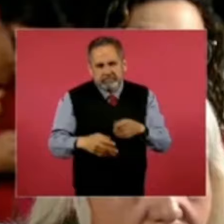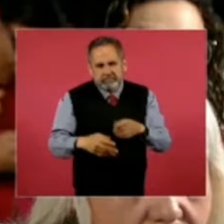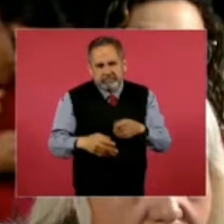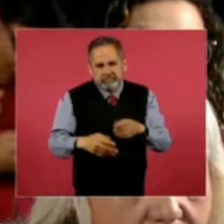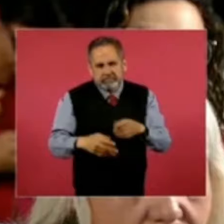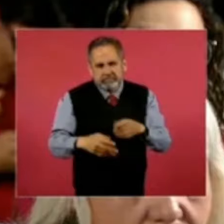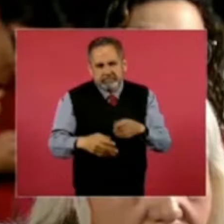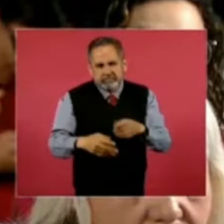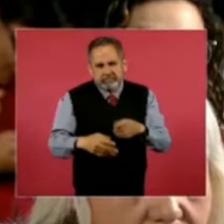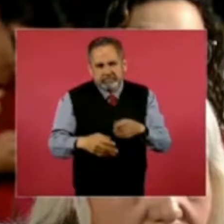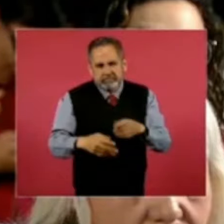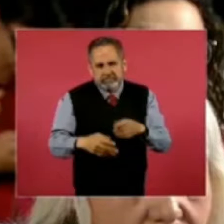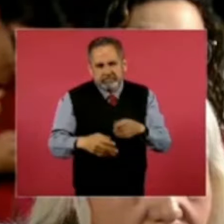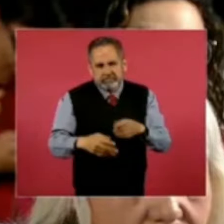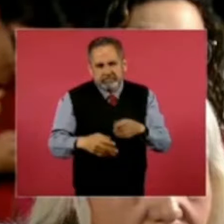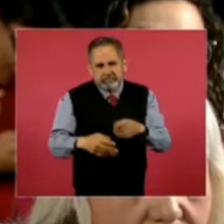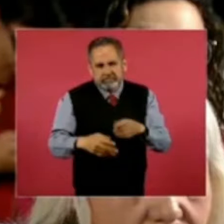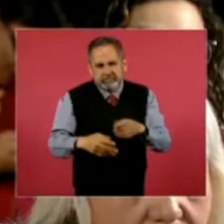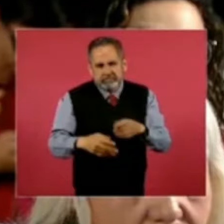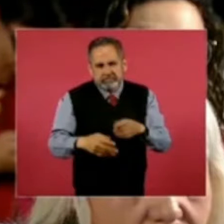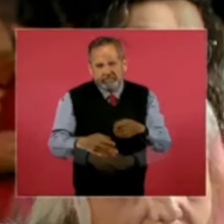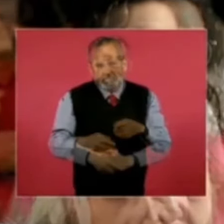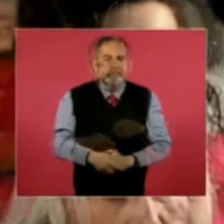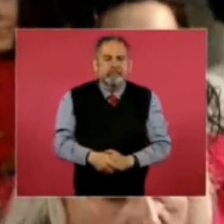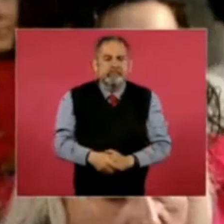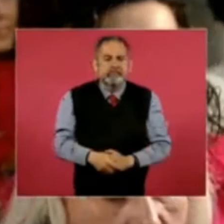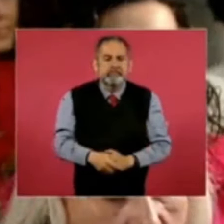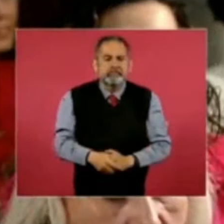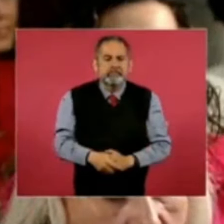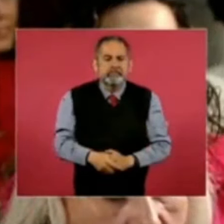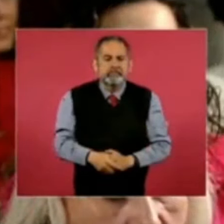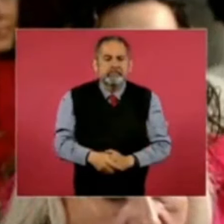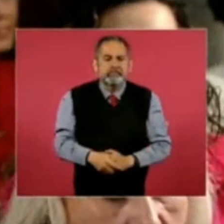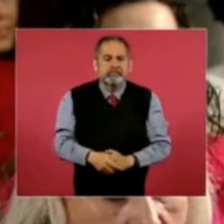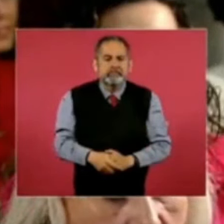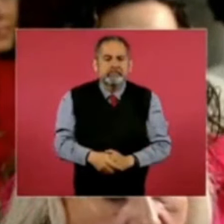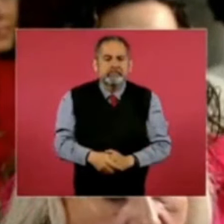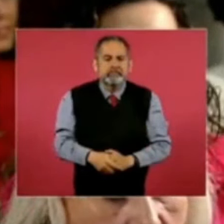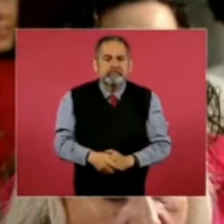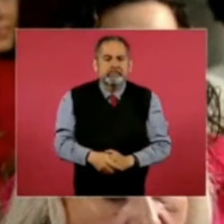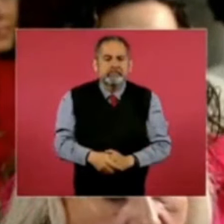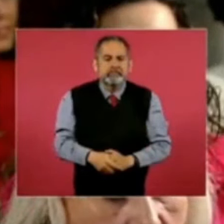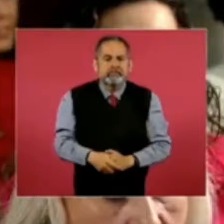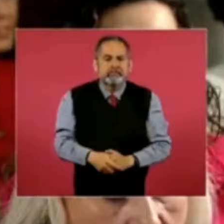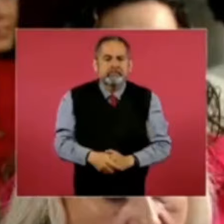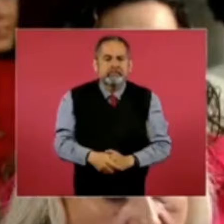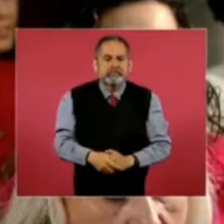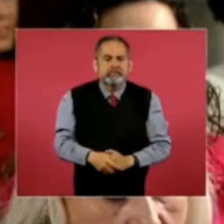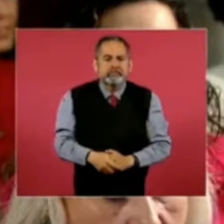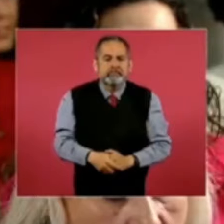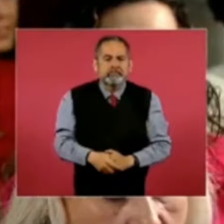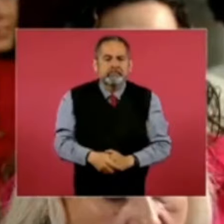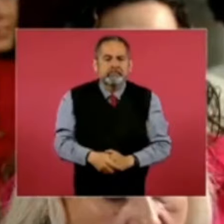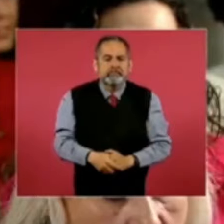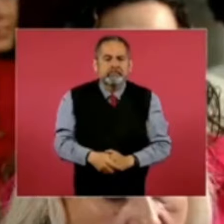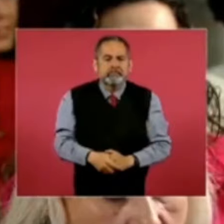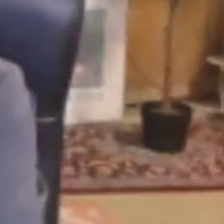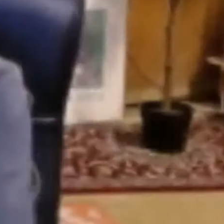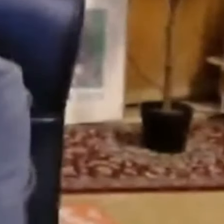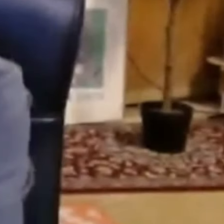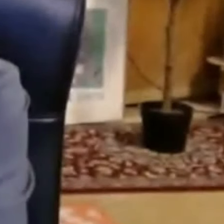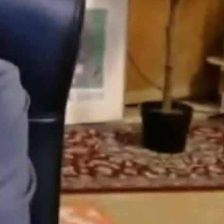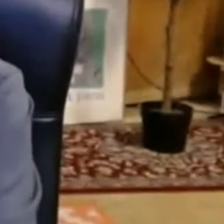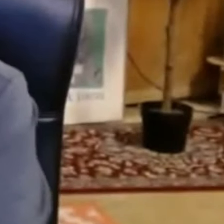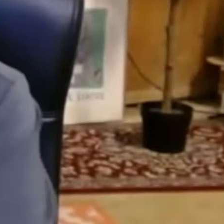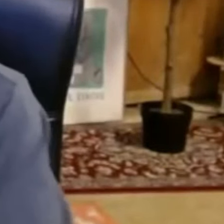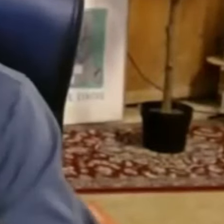Julio Scherer García, en algún momento fue el jurídico de la presidencia, el asesor jurídico de la presidencia, y luego salió en medio de